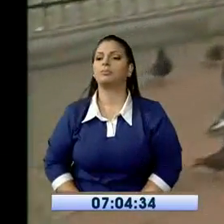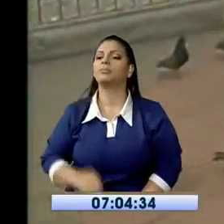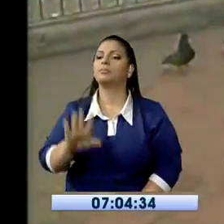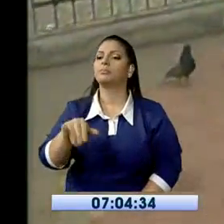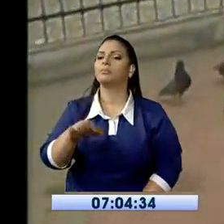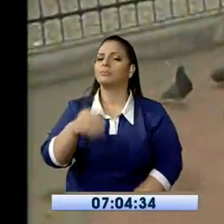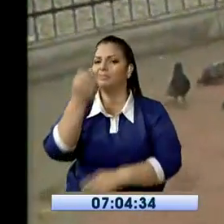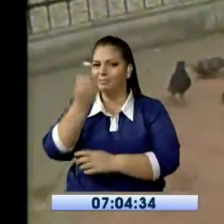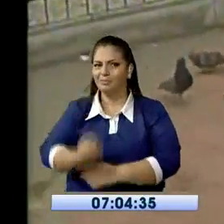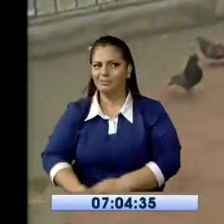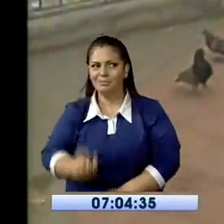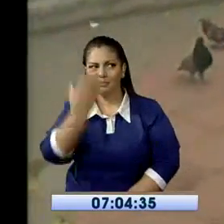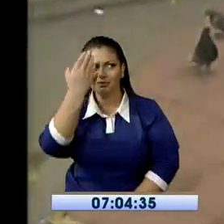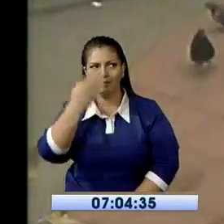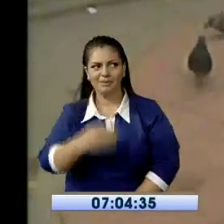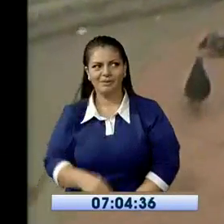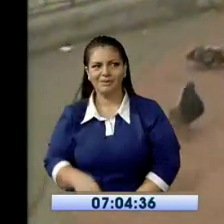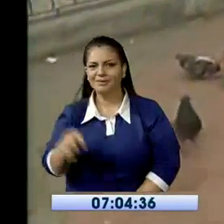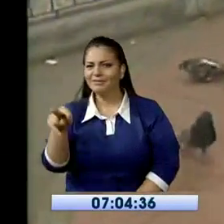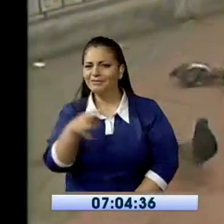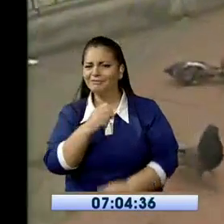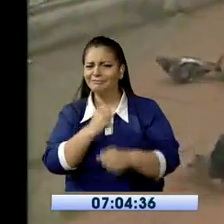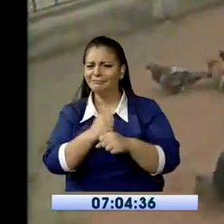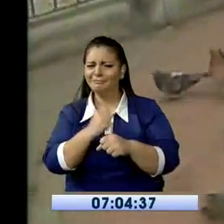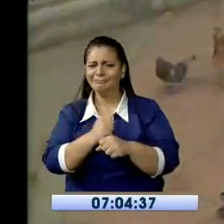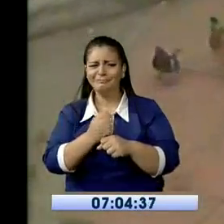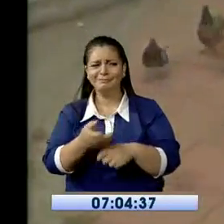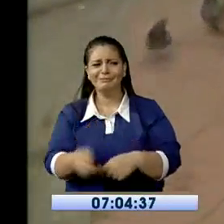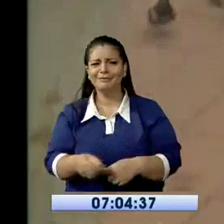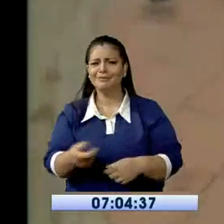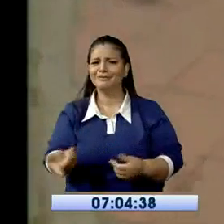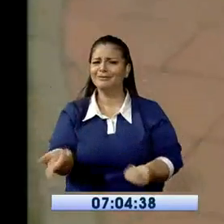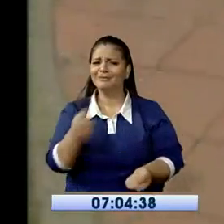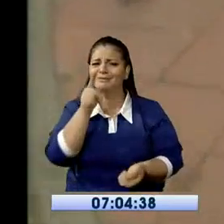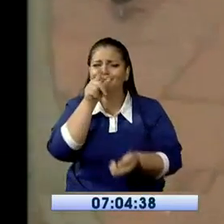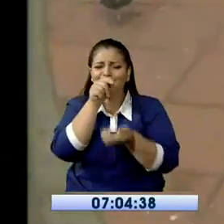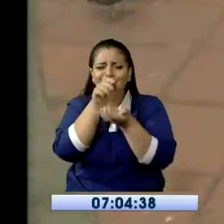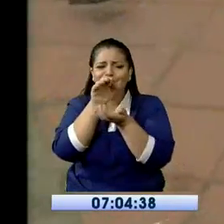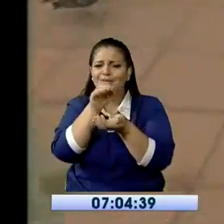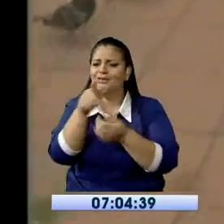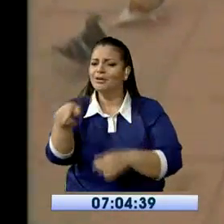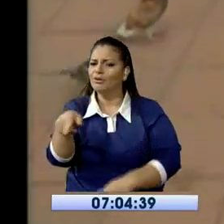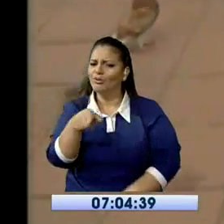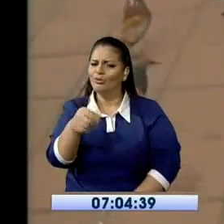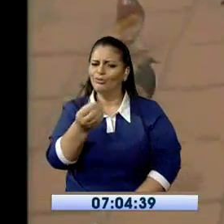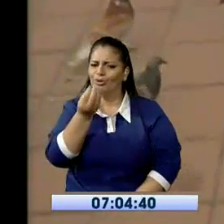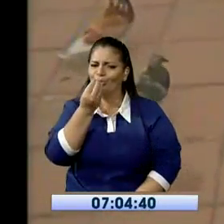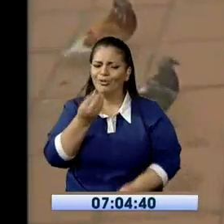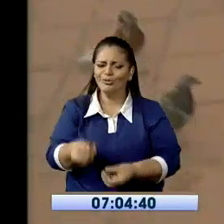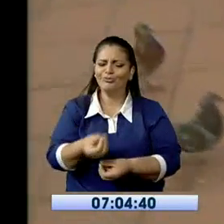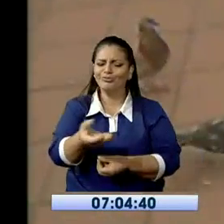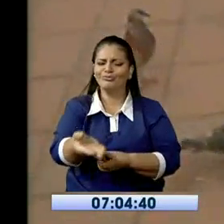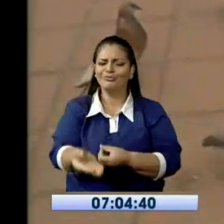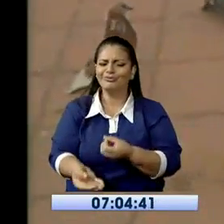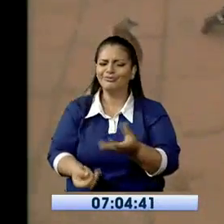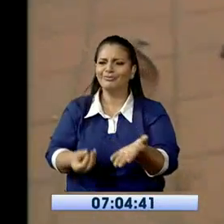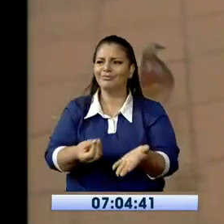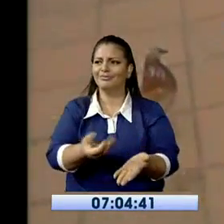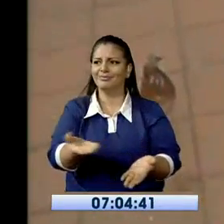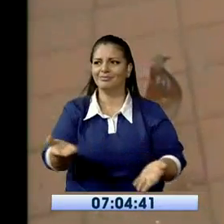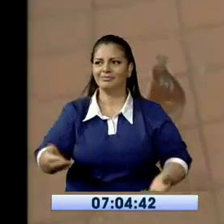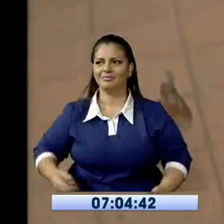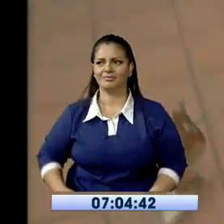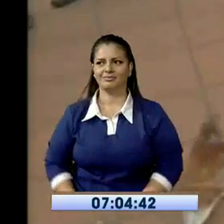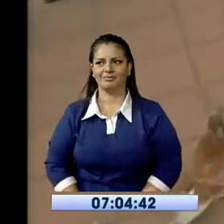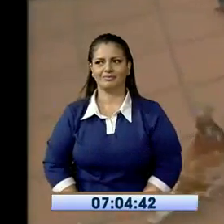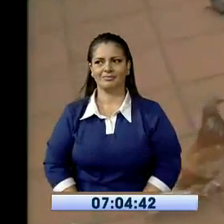Los felicitamos por este trabajito que usted hace de alimentar a las palomitas. Oiga, una consulta. Aquí era un caos anteriormente, pero ahora ya